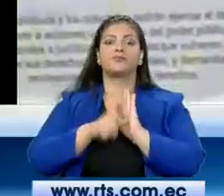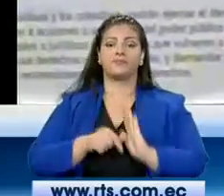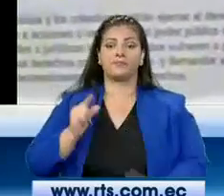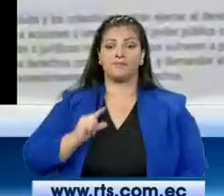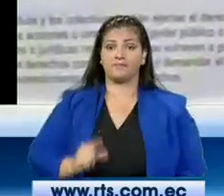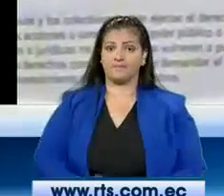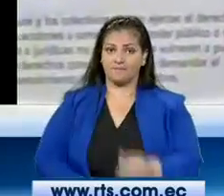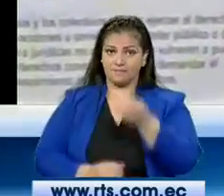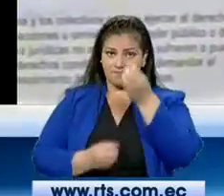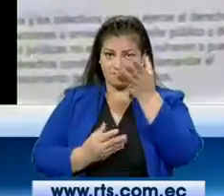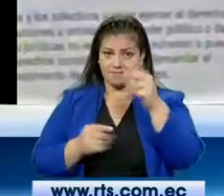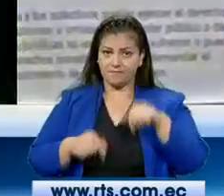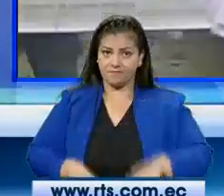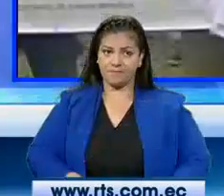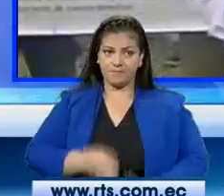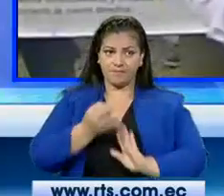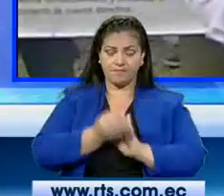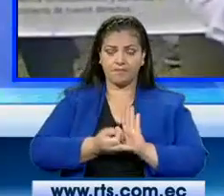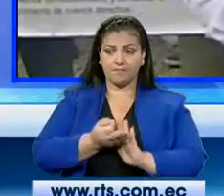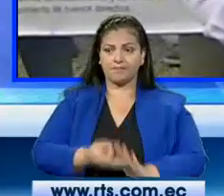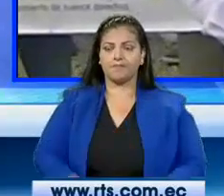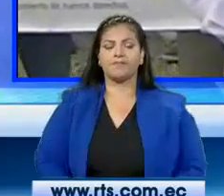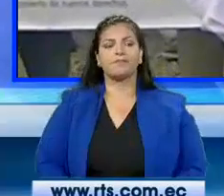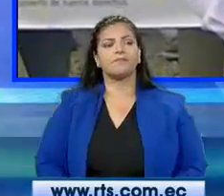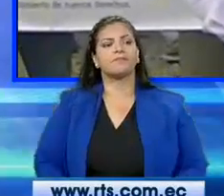situación que se presenta en el cantón durán compañeros